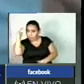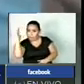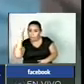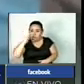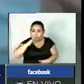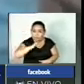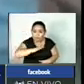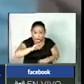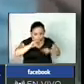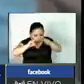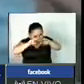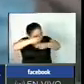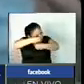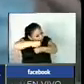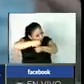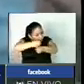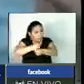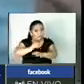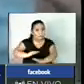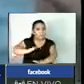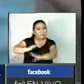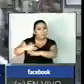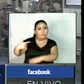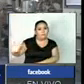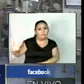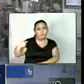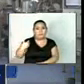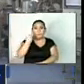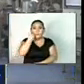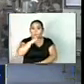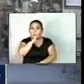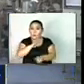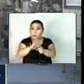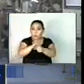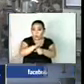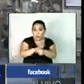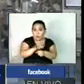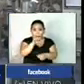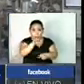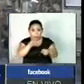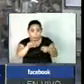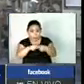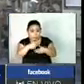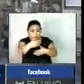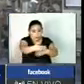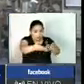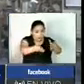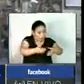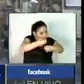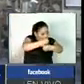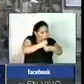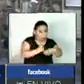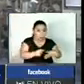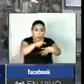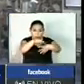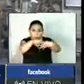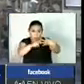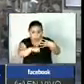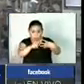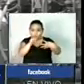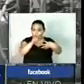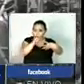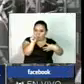permita inmunizar contra el nuevo coronavirus Sinova Biotec es uno de los cuatro laboratorios chinos autorizados a